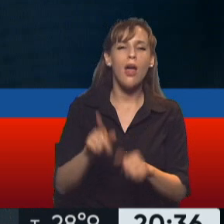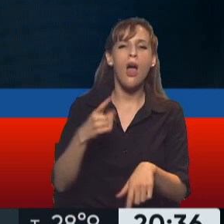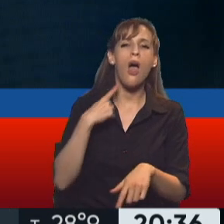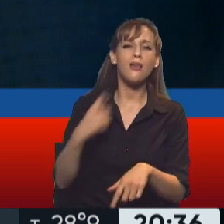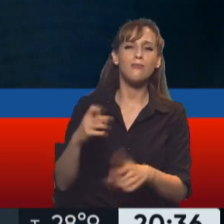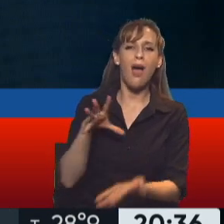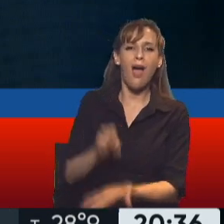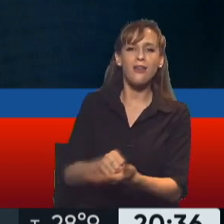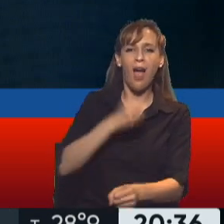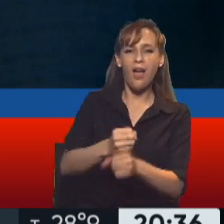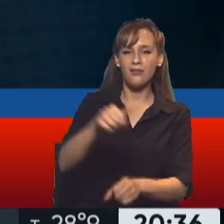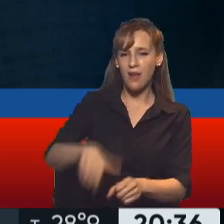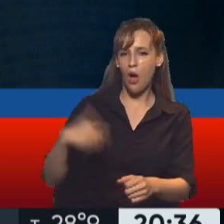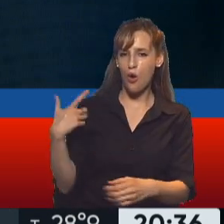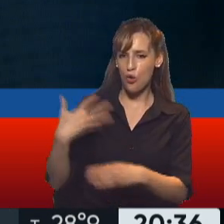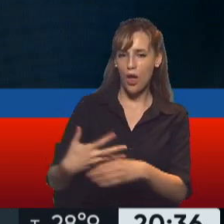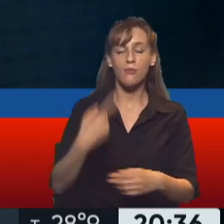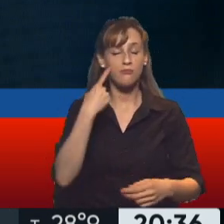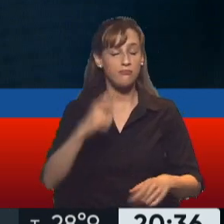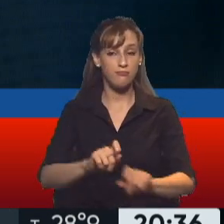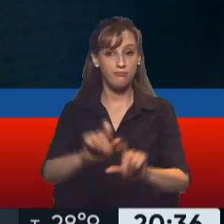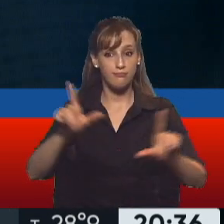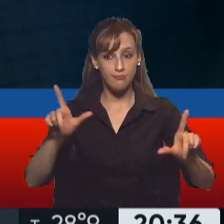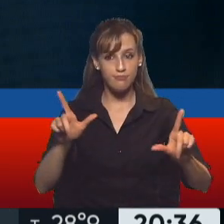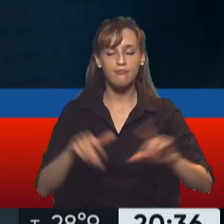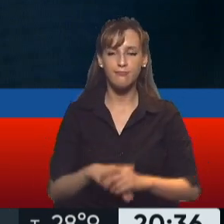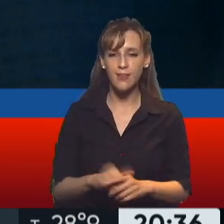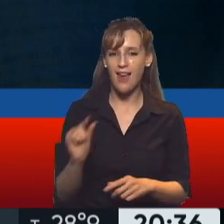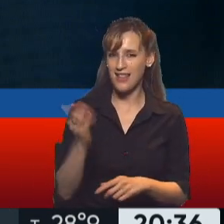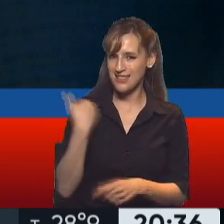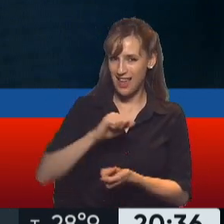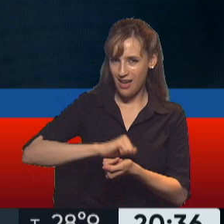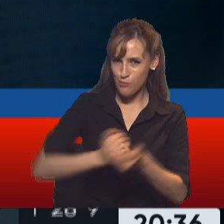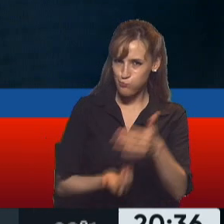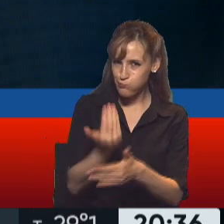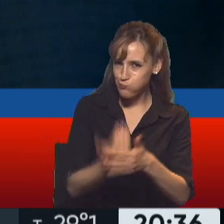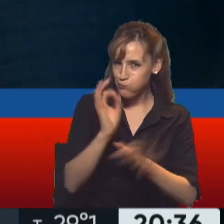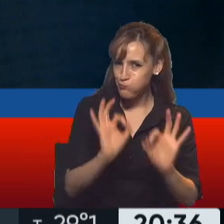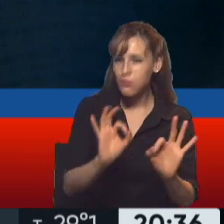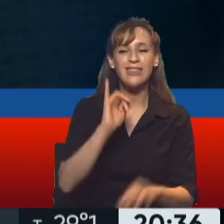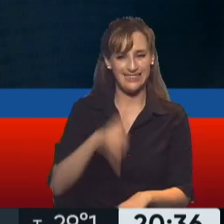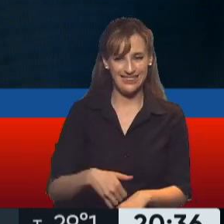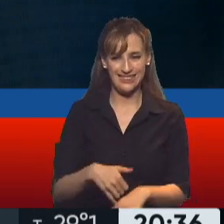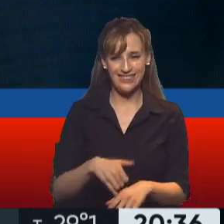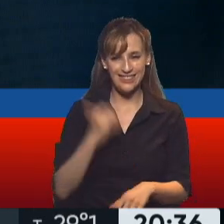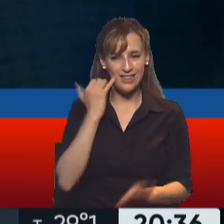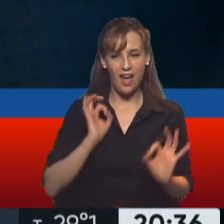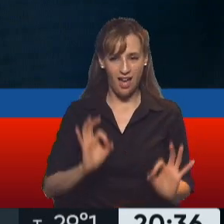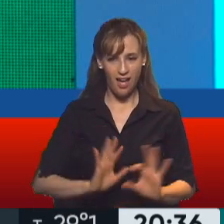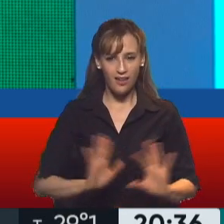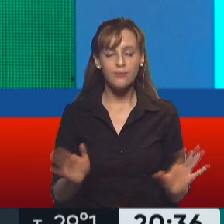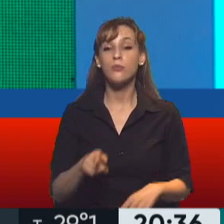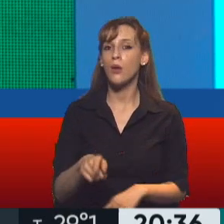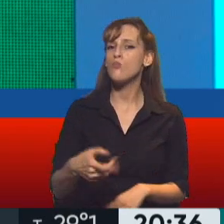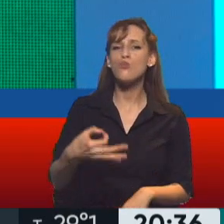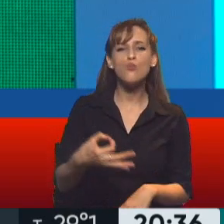hasta nuestros días. Ahí lo estamos viendo en pantalla, recién salidito del horno ese. Salió hace poquito, sí, ya por la segunda edición, por suerte. Bien. Y es muy